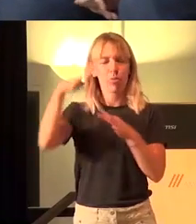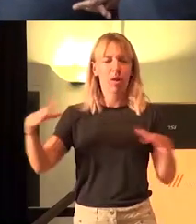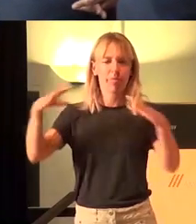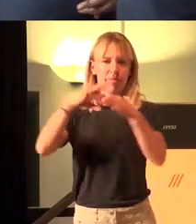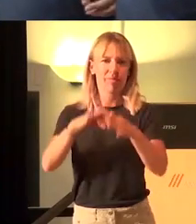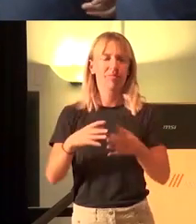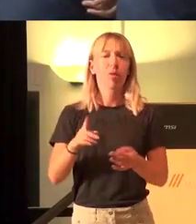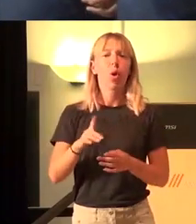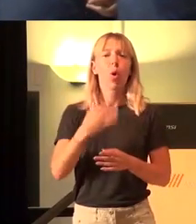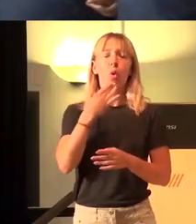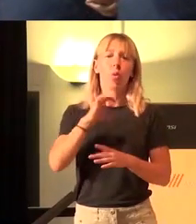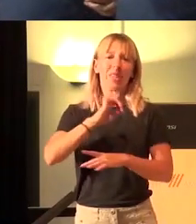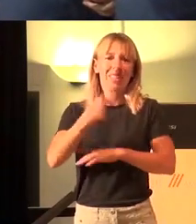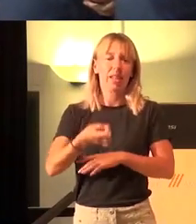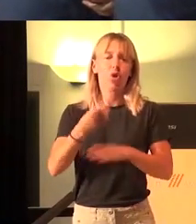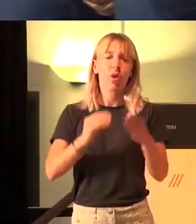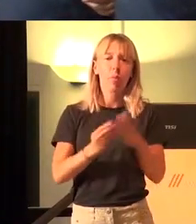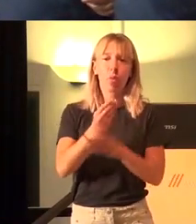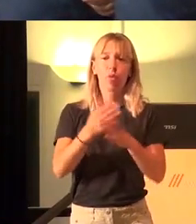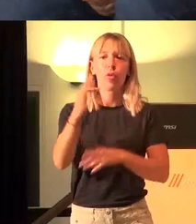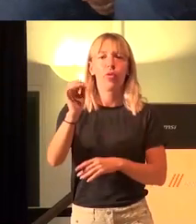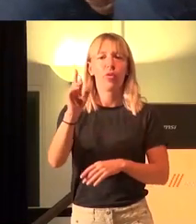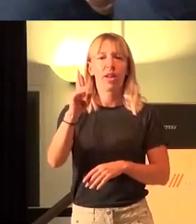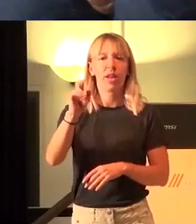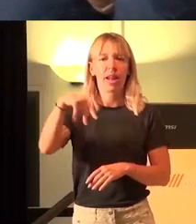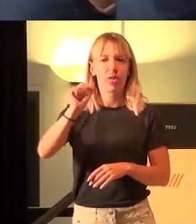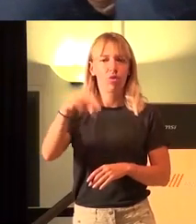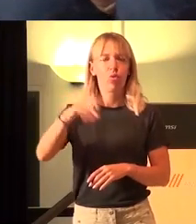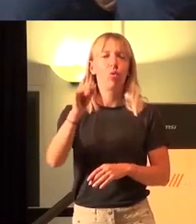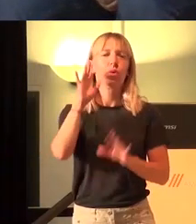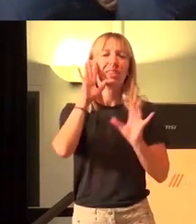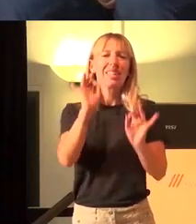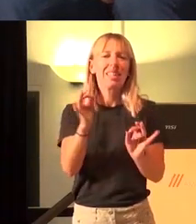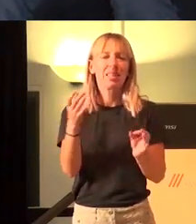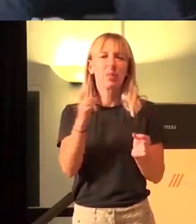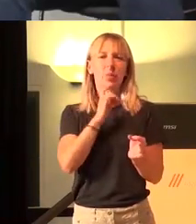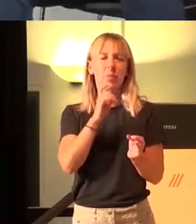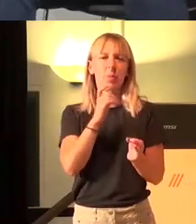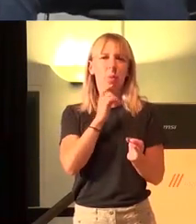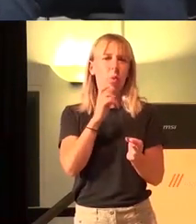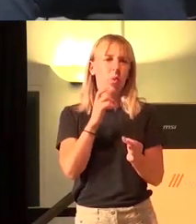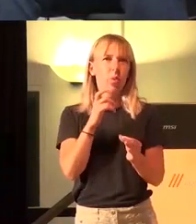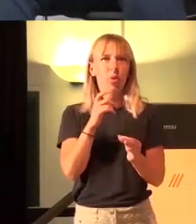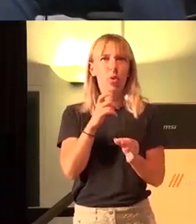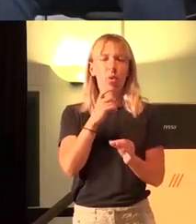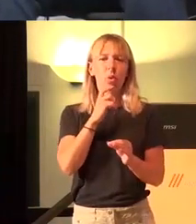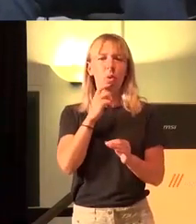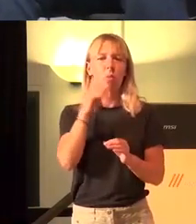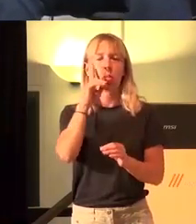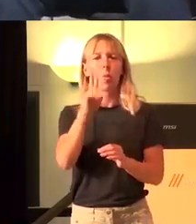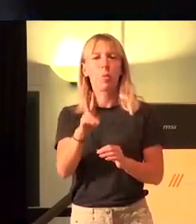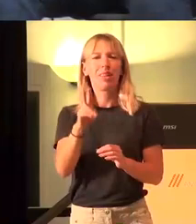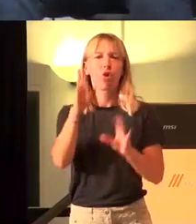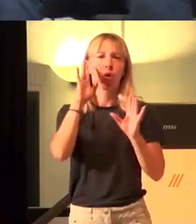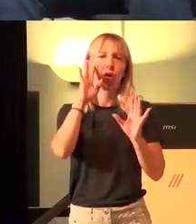Como director de producción, Fernando, ¿cómo crees ¿Cómo vives tú o